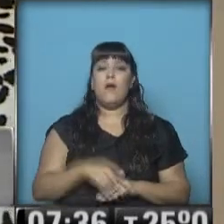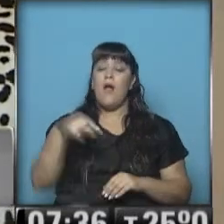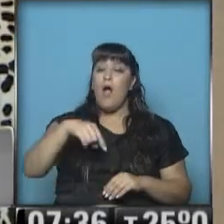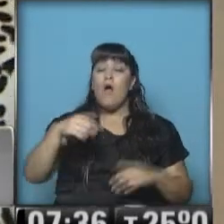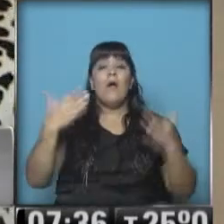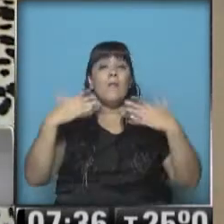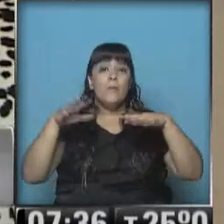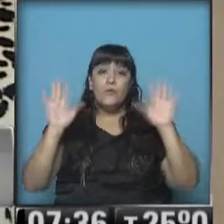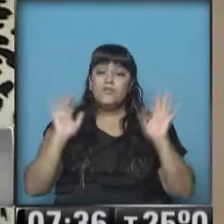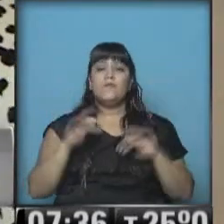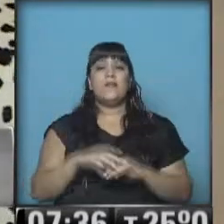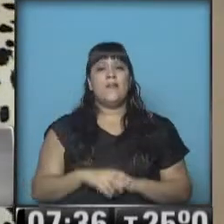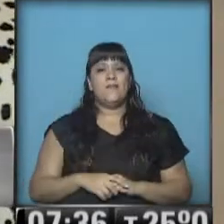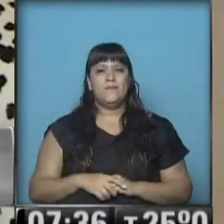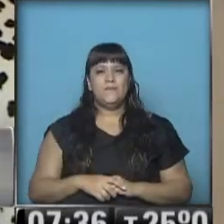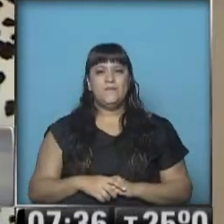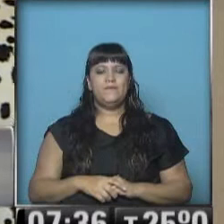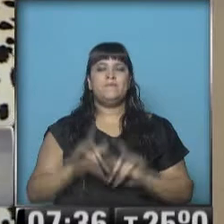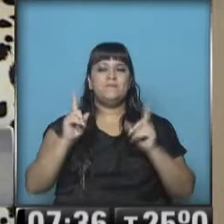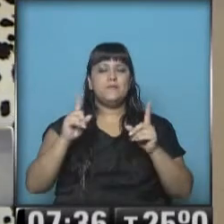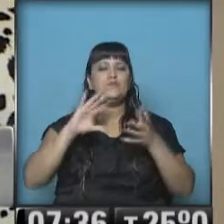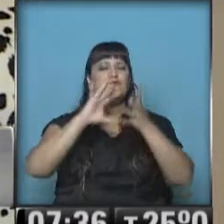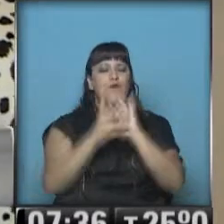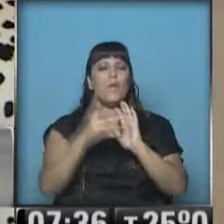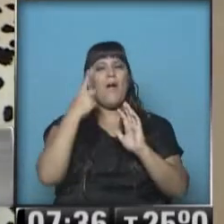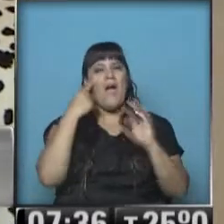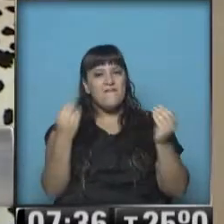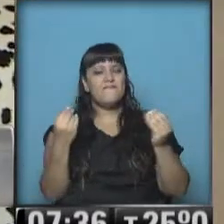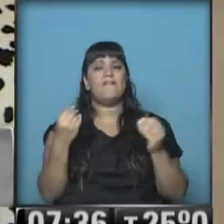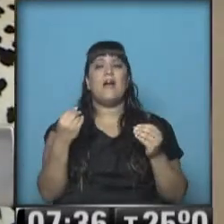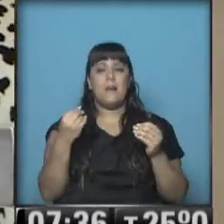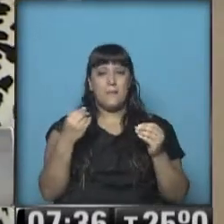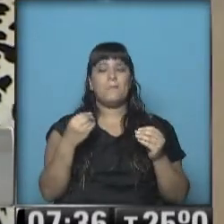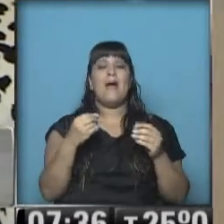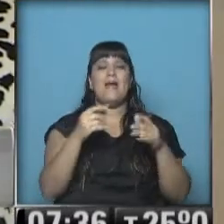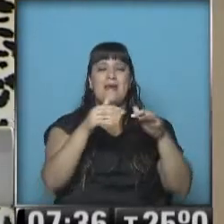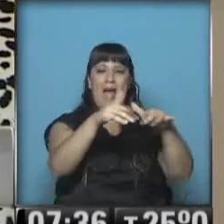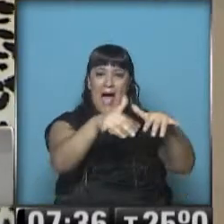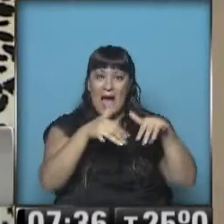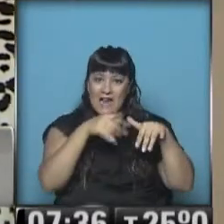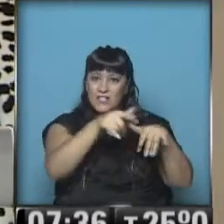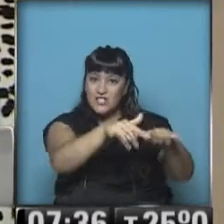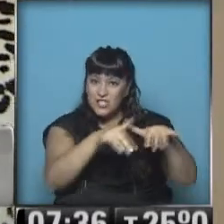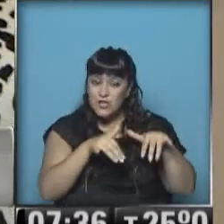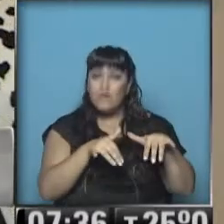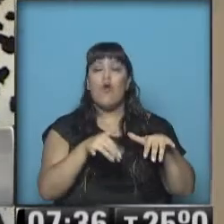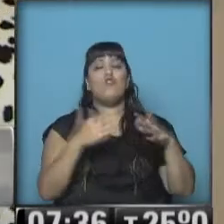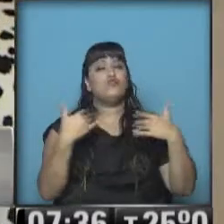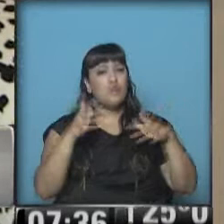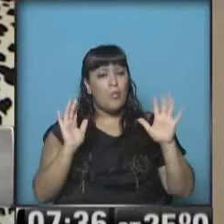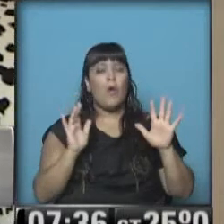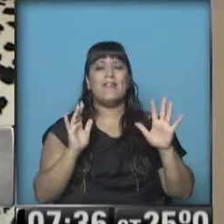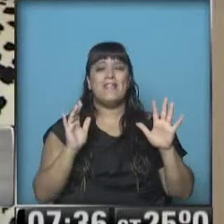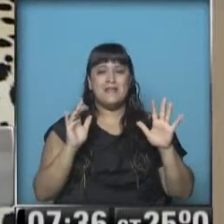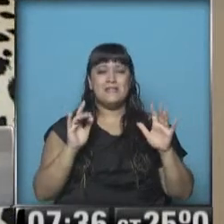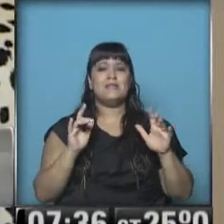posibilitando abrir esas expectativas de que puedan estar en los archivos registrados las entregas